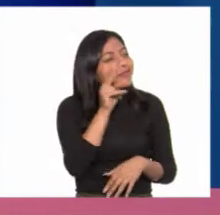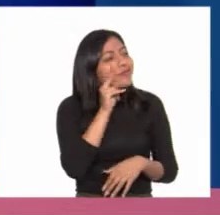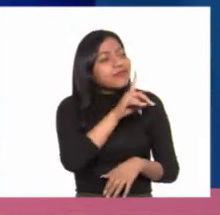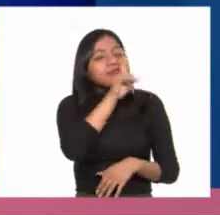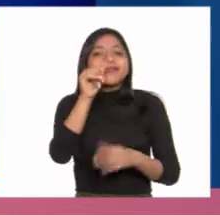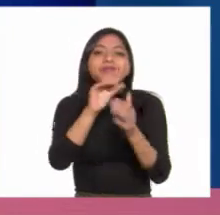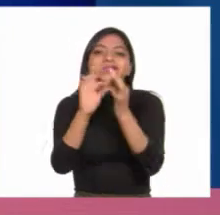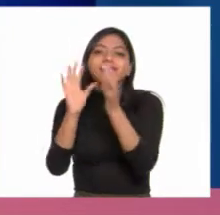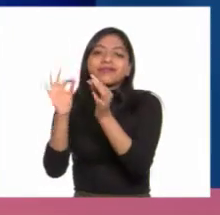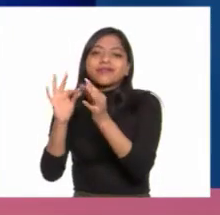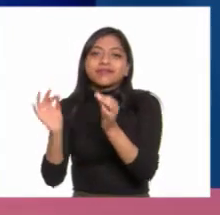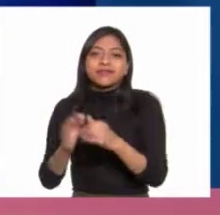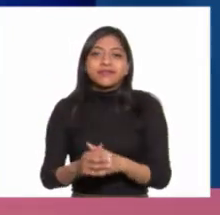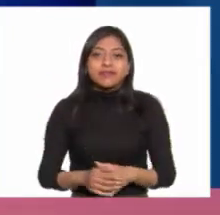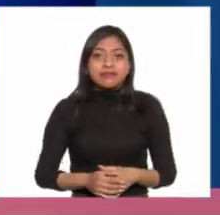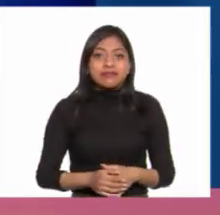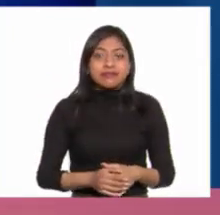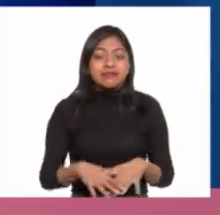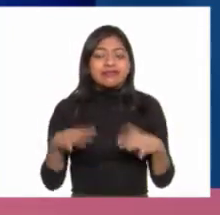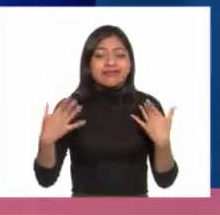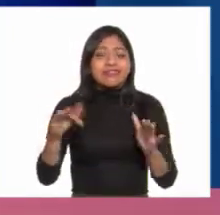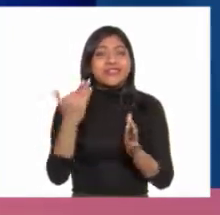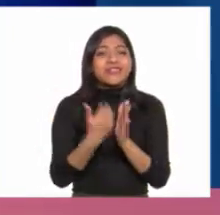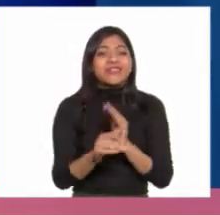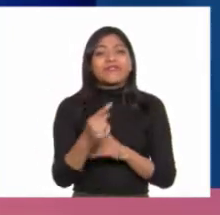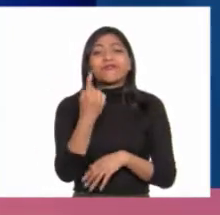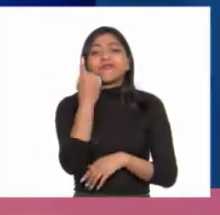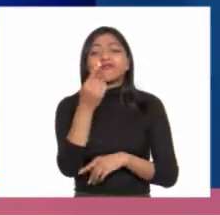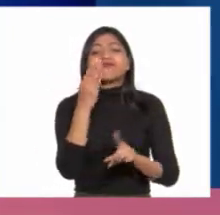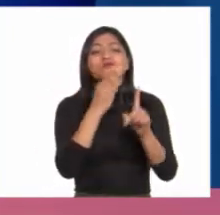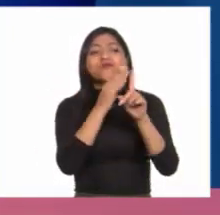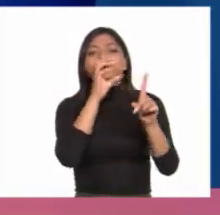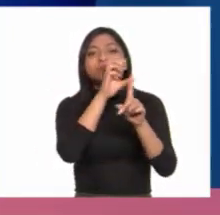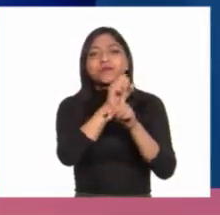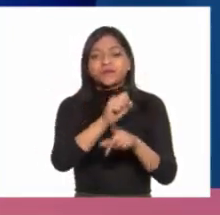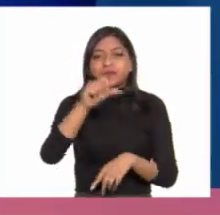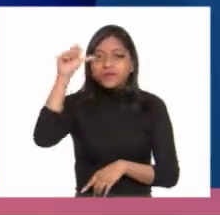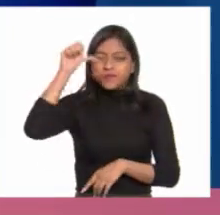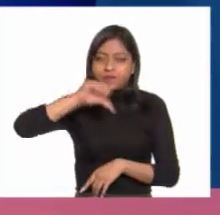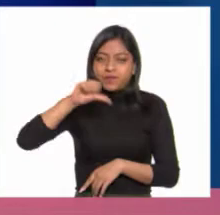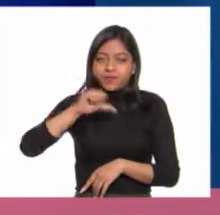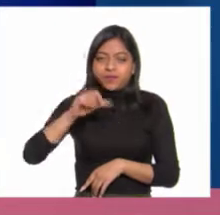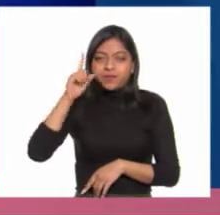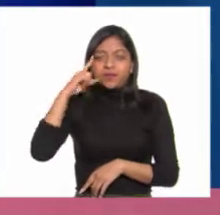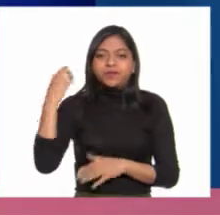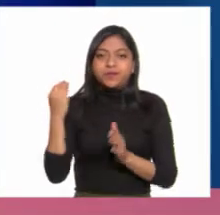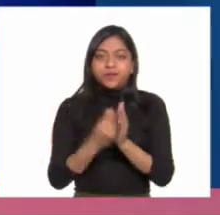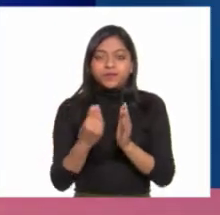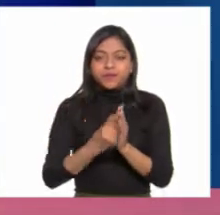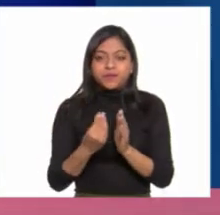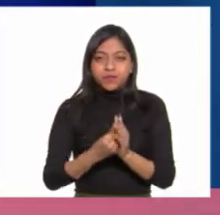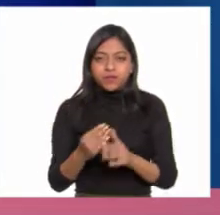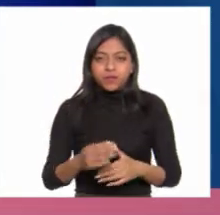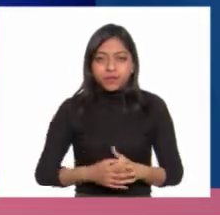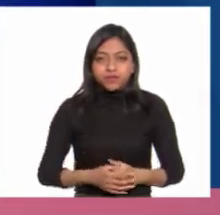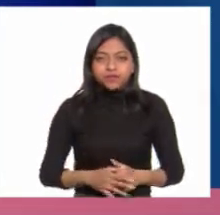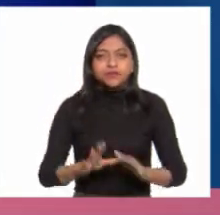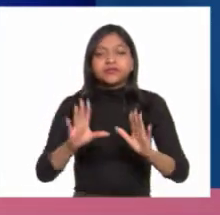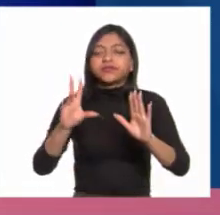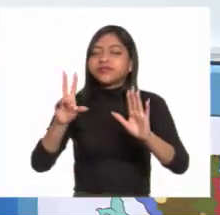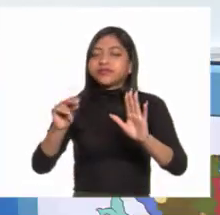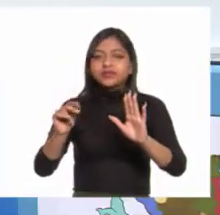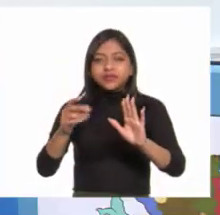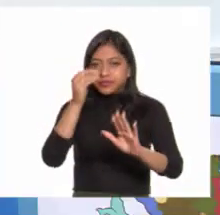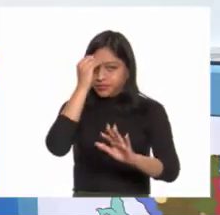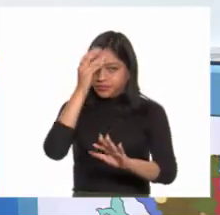Pero creo que se nos está olvidando el propósito que nos comentó de esta práctica social del lenguaje. No, Ton, no